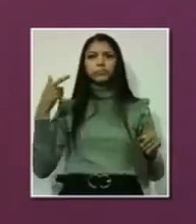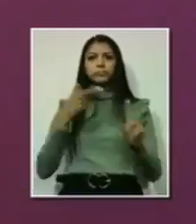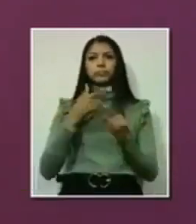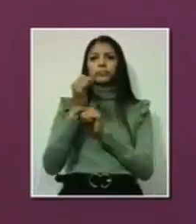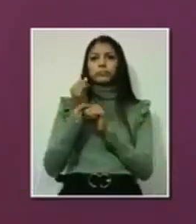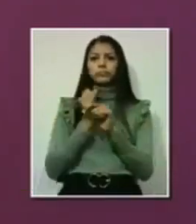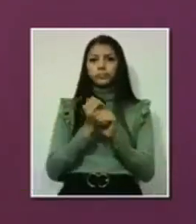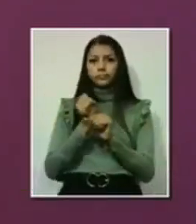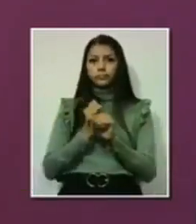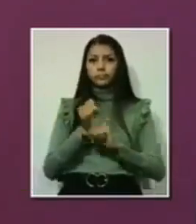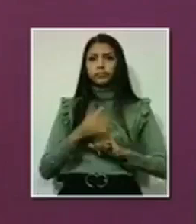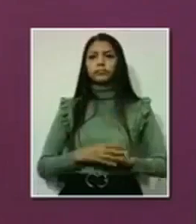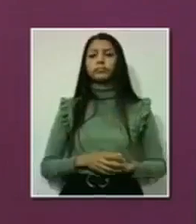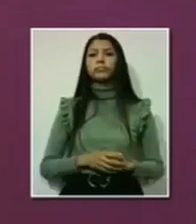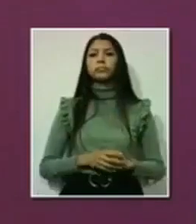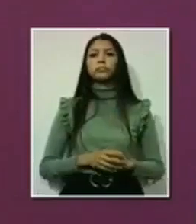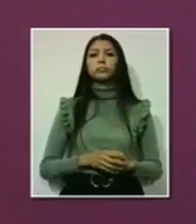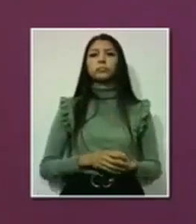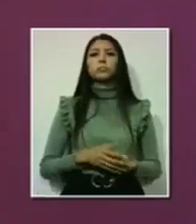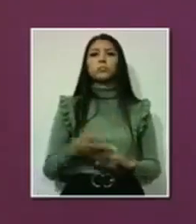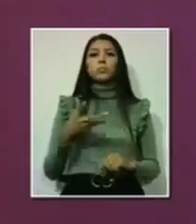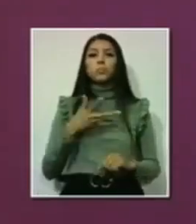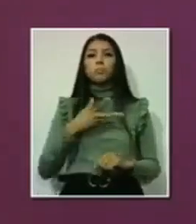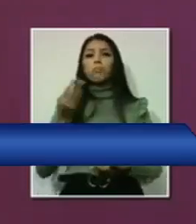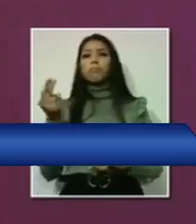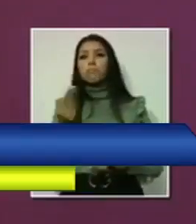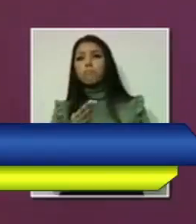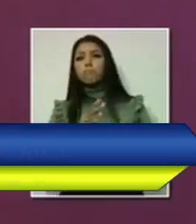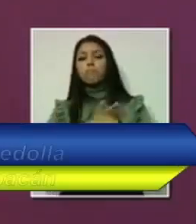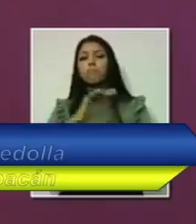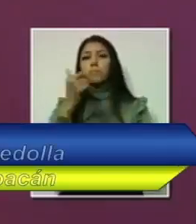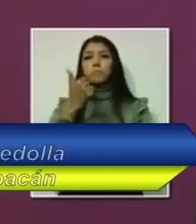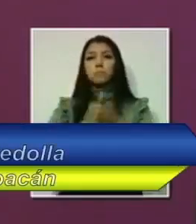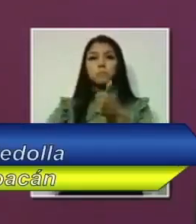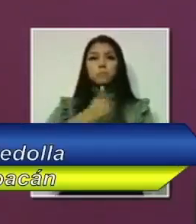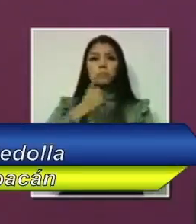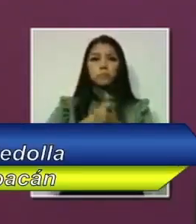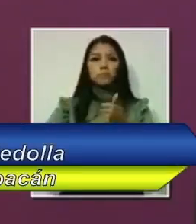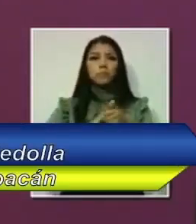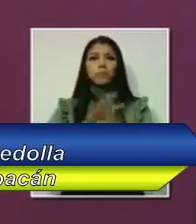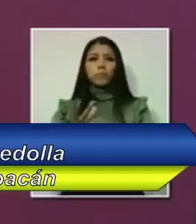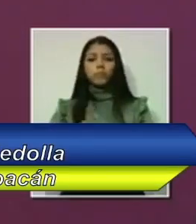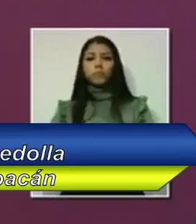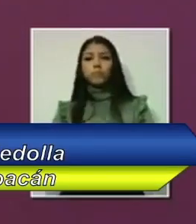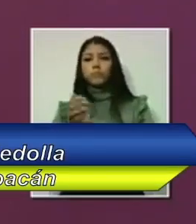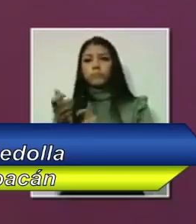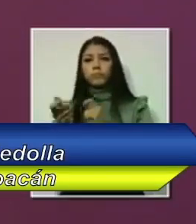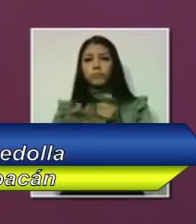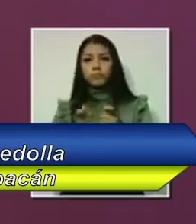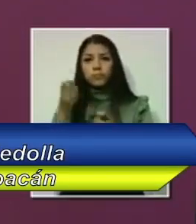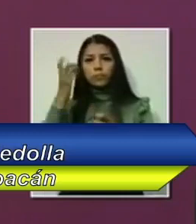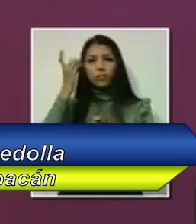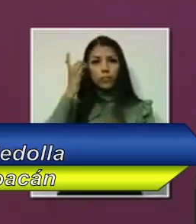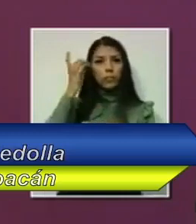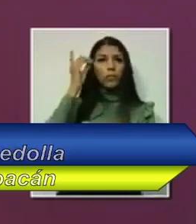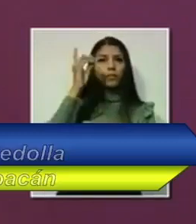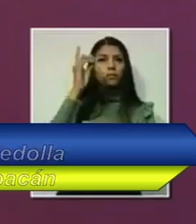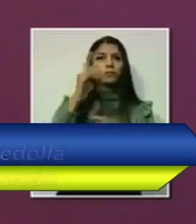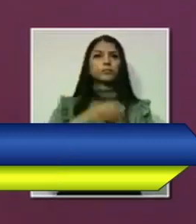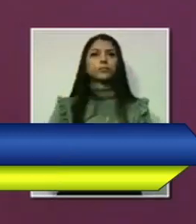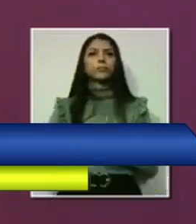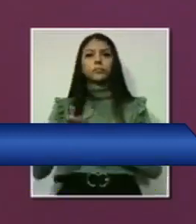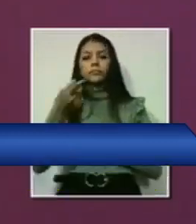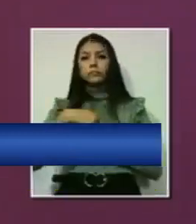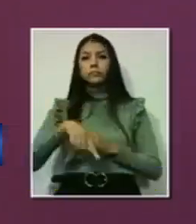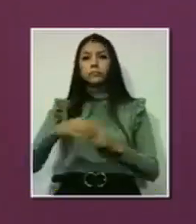de investigación donde se requiere, por supuesto, la participación pues, de los operadores, dueños de